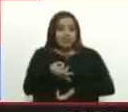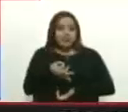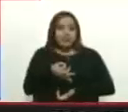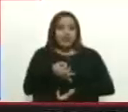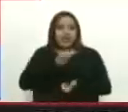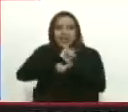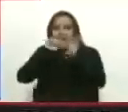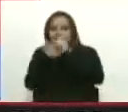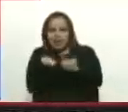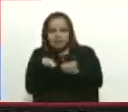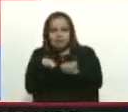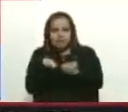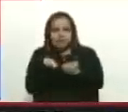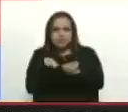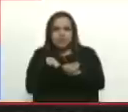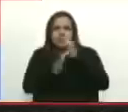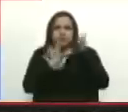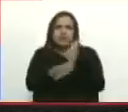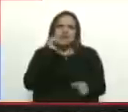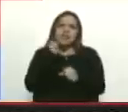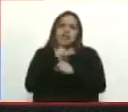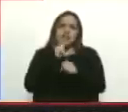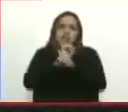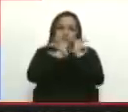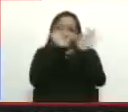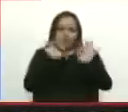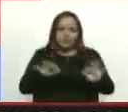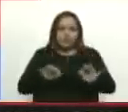Un verdadero cambio de la gestión,